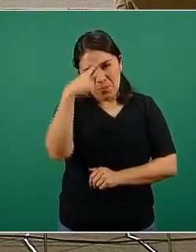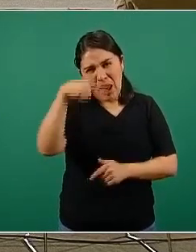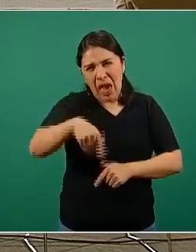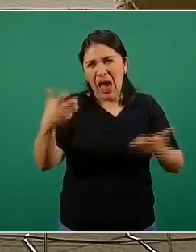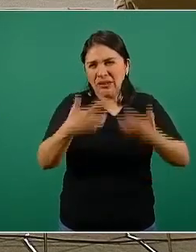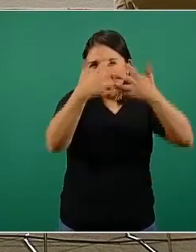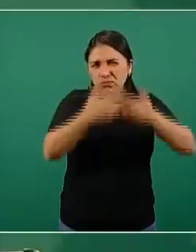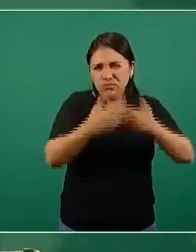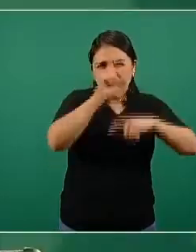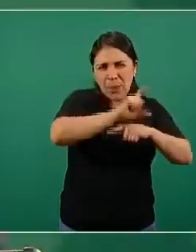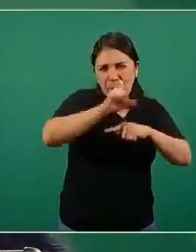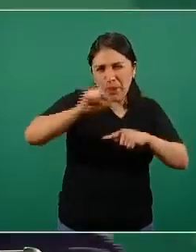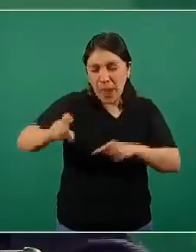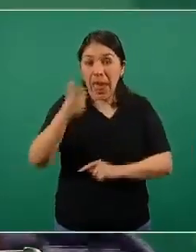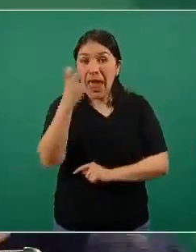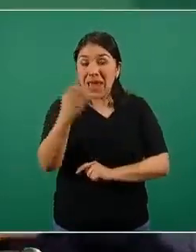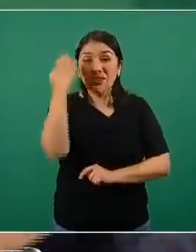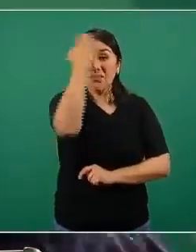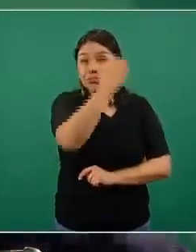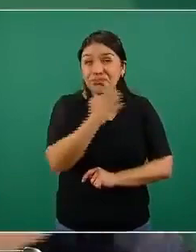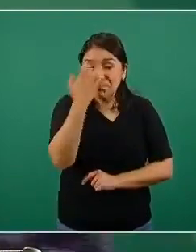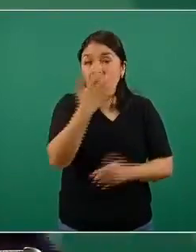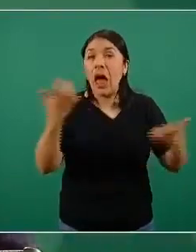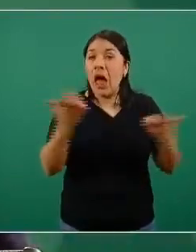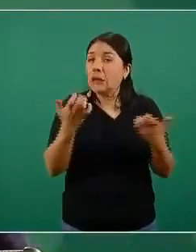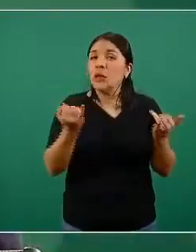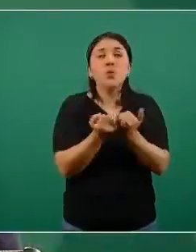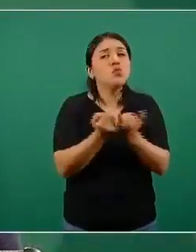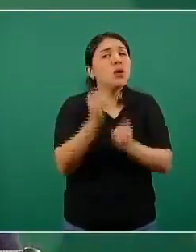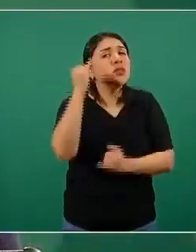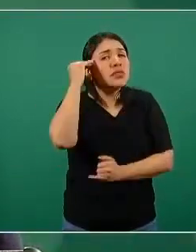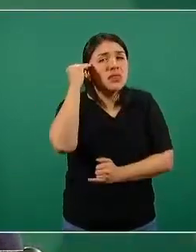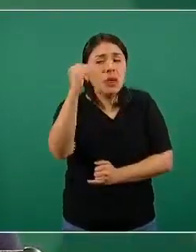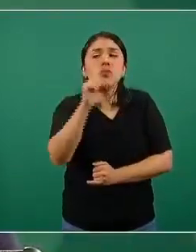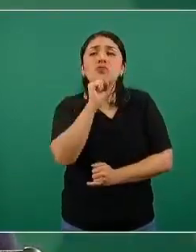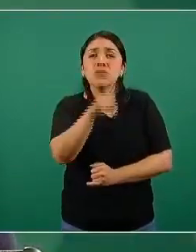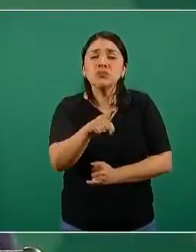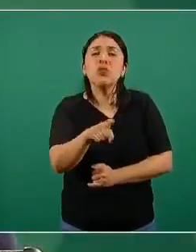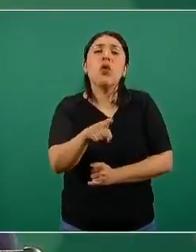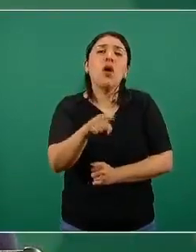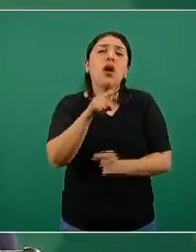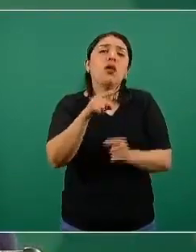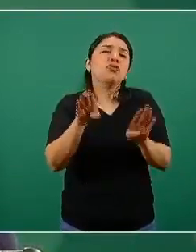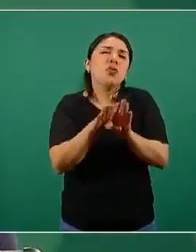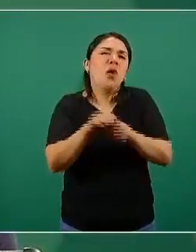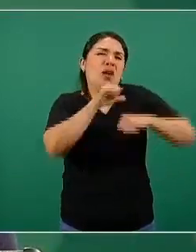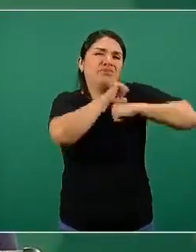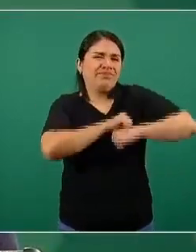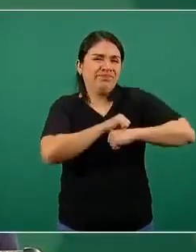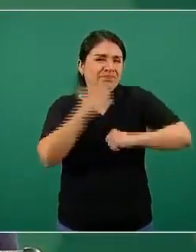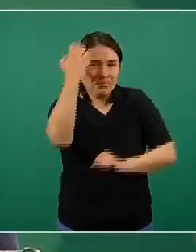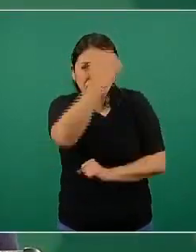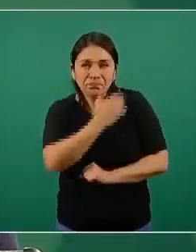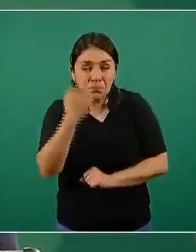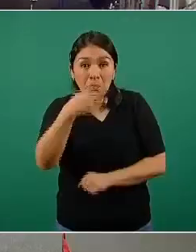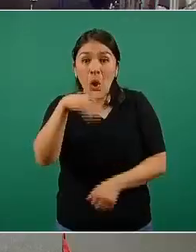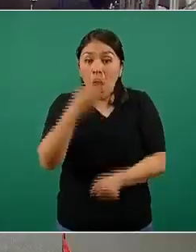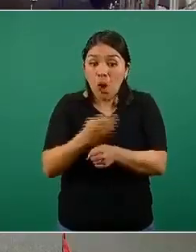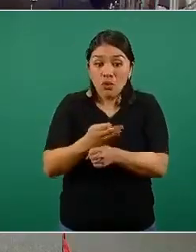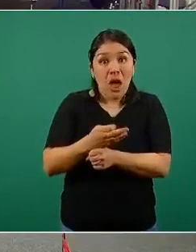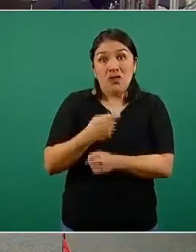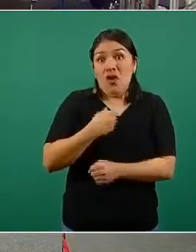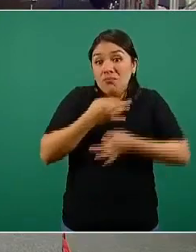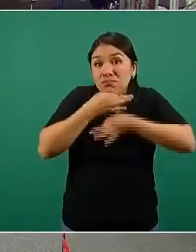esto es una evaluación que se hace de manera paralela en los diferentes frentes, pero al día de hoy todavía no tenemos el expediente completo.